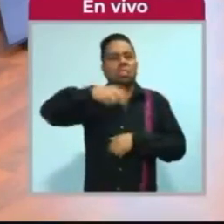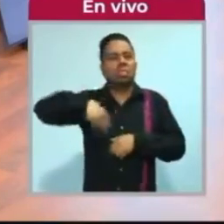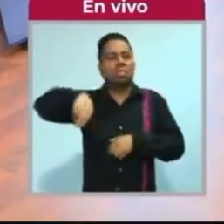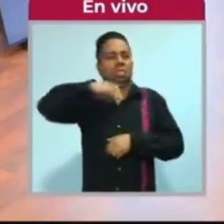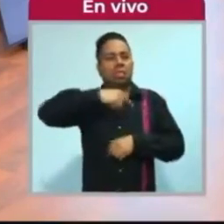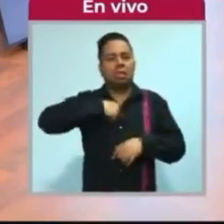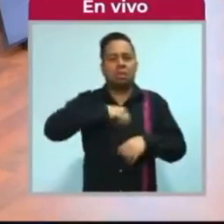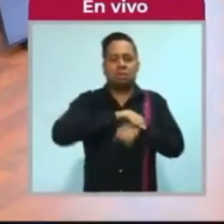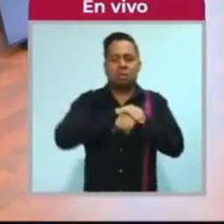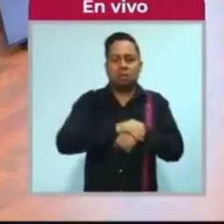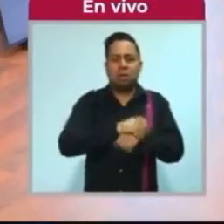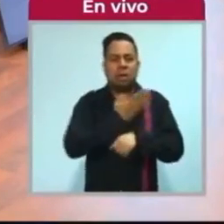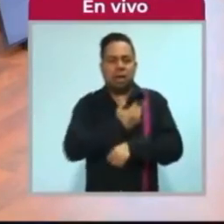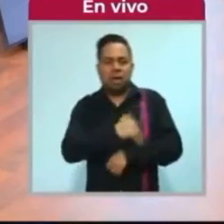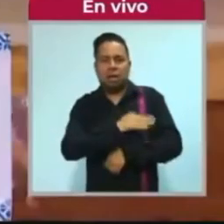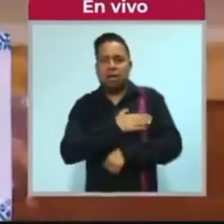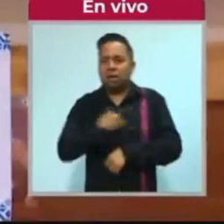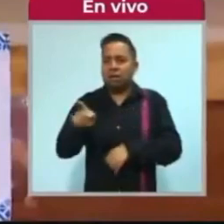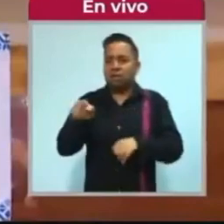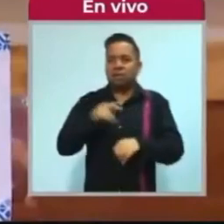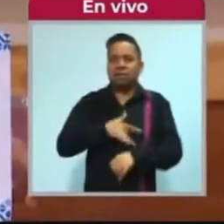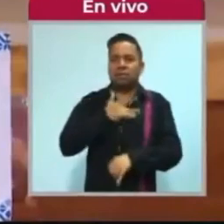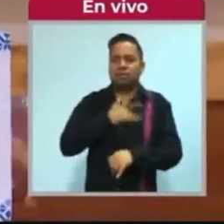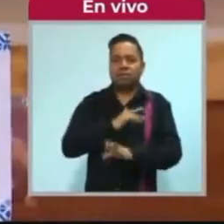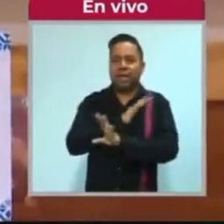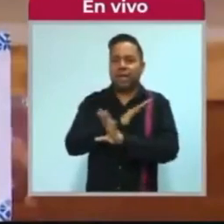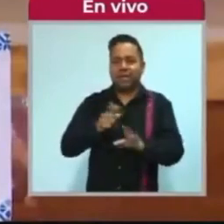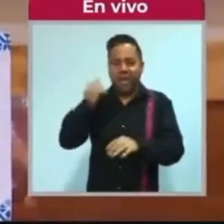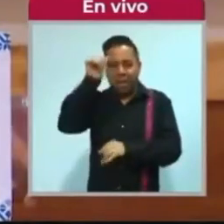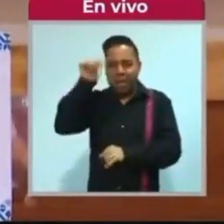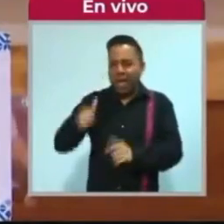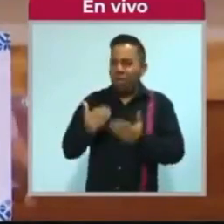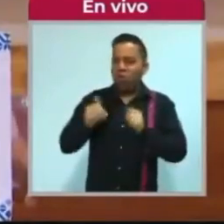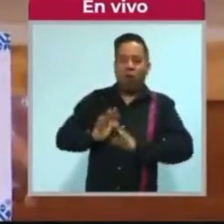mi amiga Claudia, ya están libres de pecado,